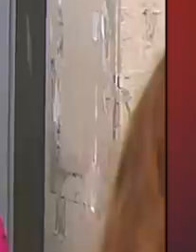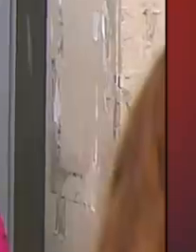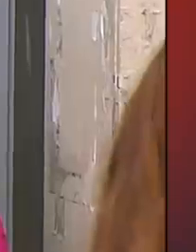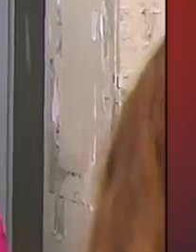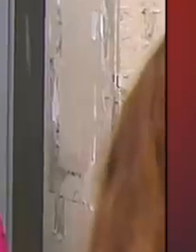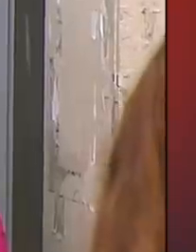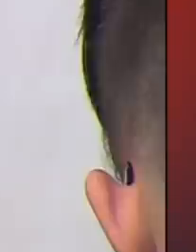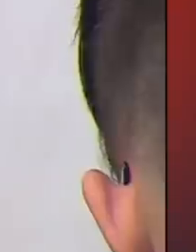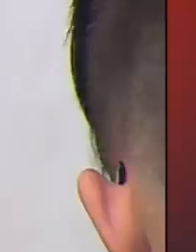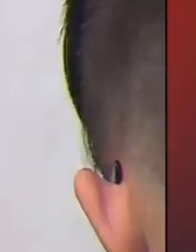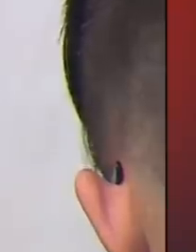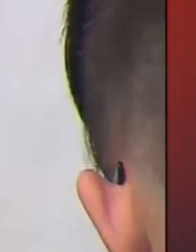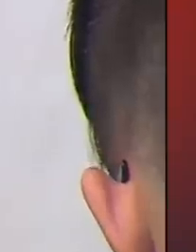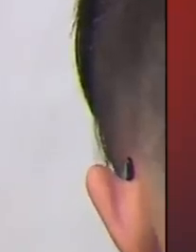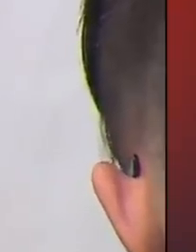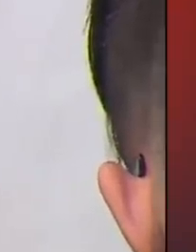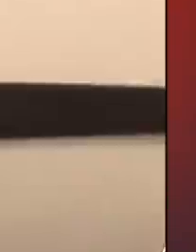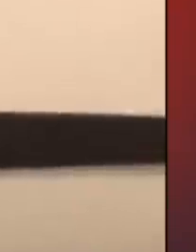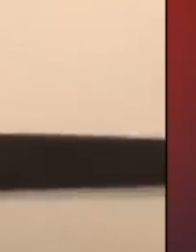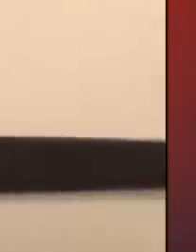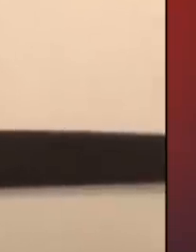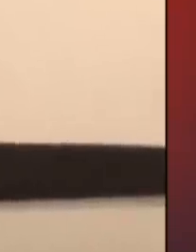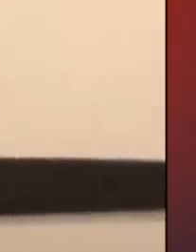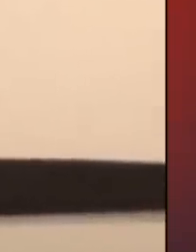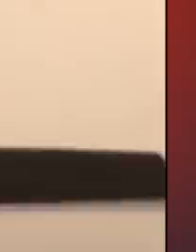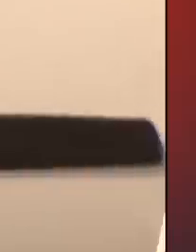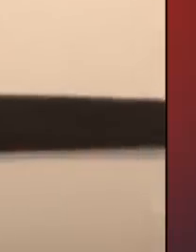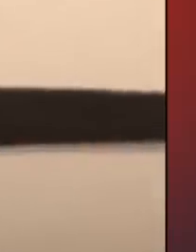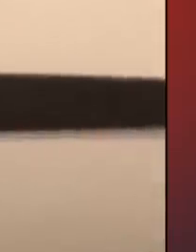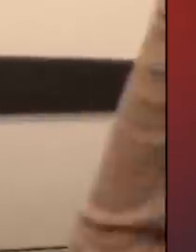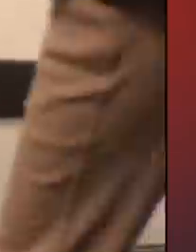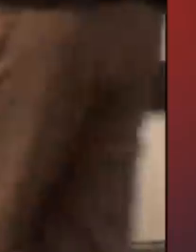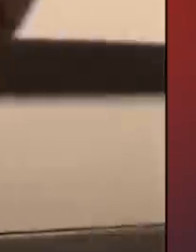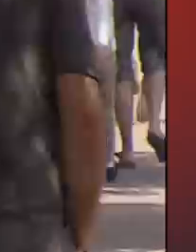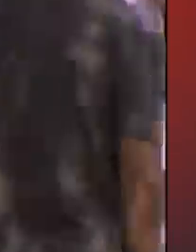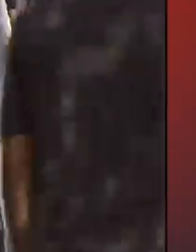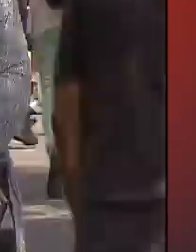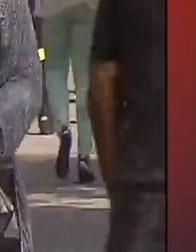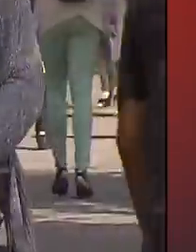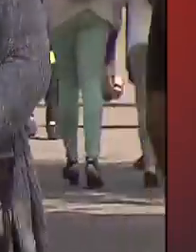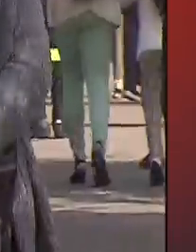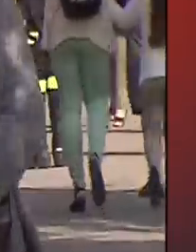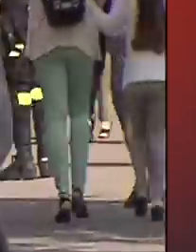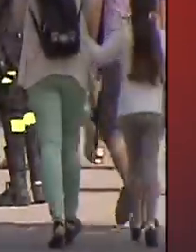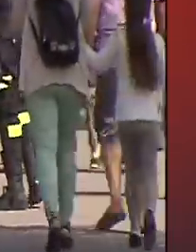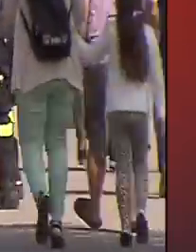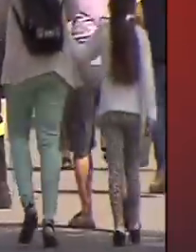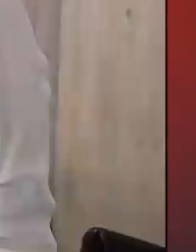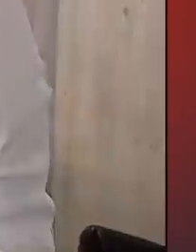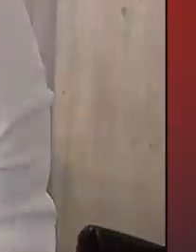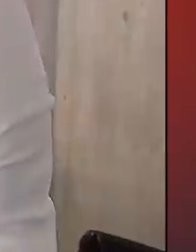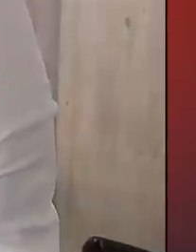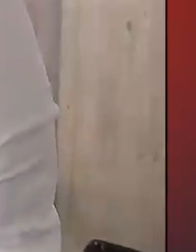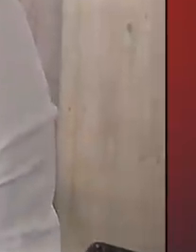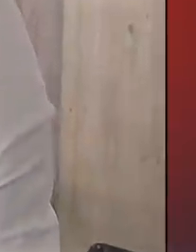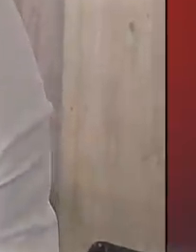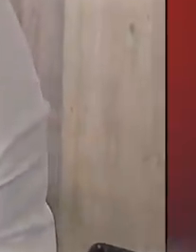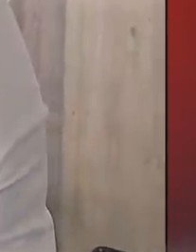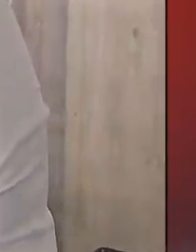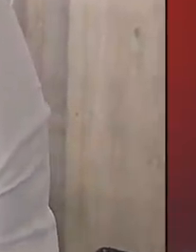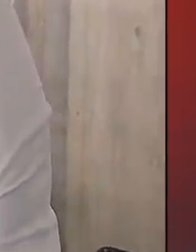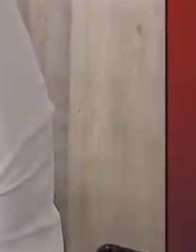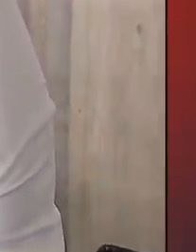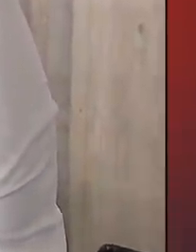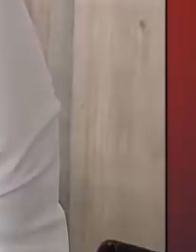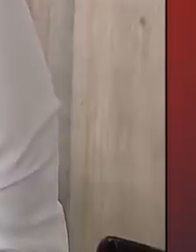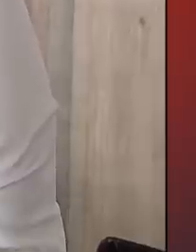de Salud ha señalado que en la tarde la subsecretaria Paula Daza va a entregar más detalles de estas medidas y